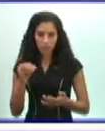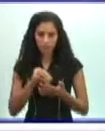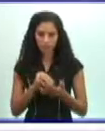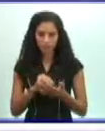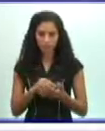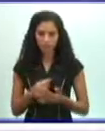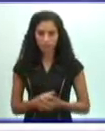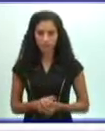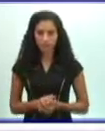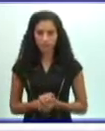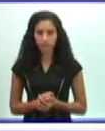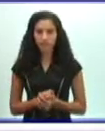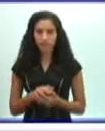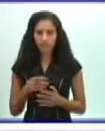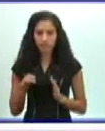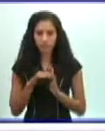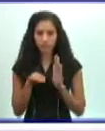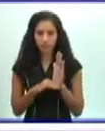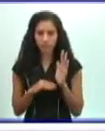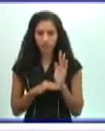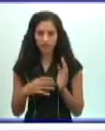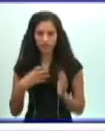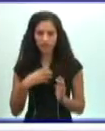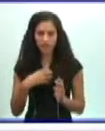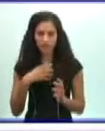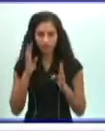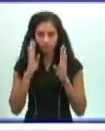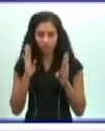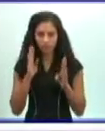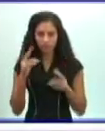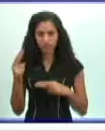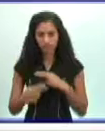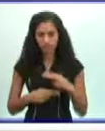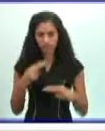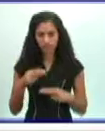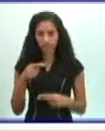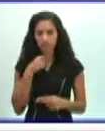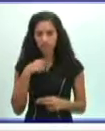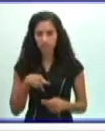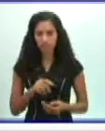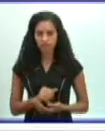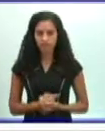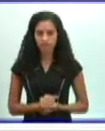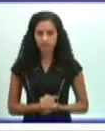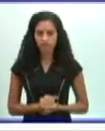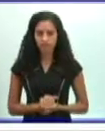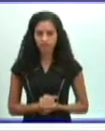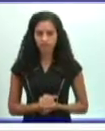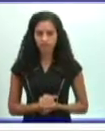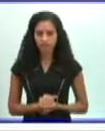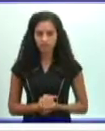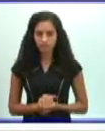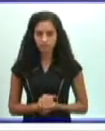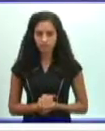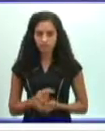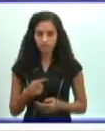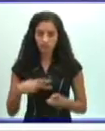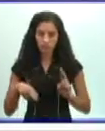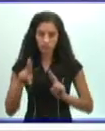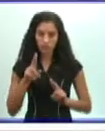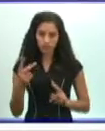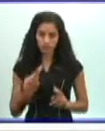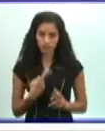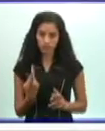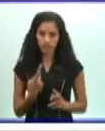completaríamos? ¿Qué propiedad se ha tenido en cuenta para hacer este ejercicio? Estarás de acuerdo conmigo